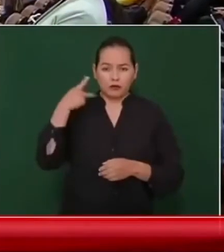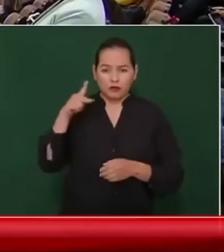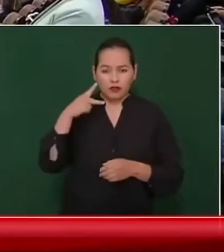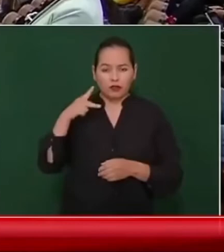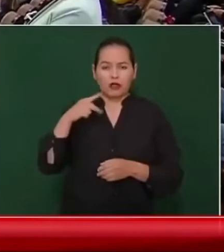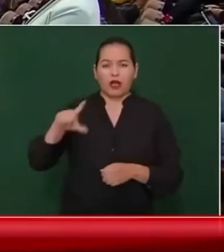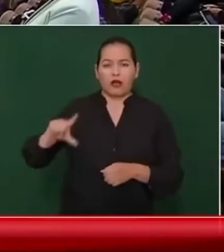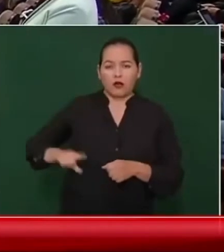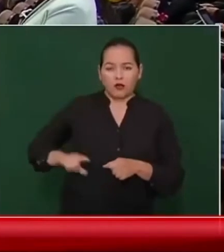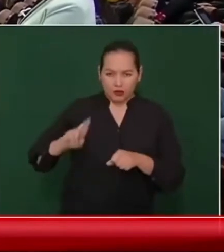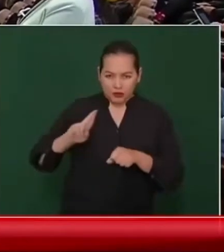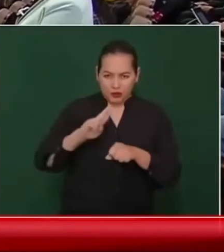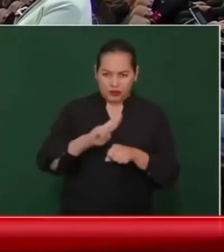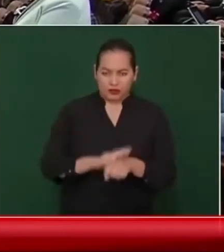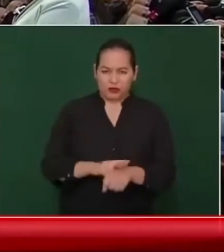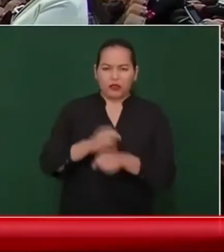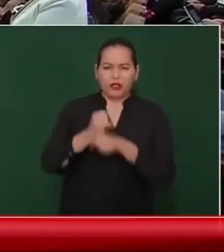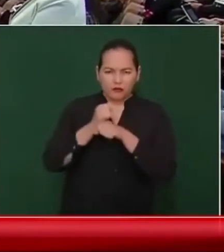Hay más